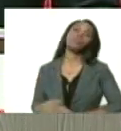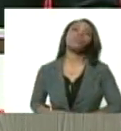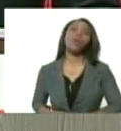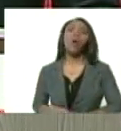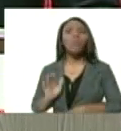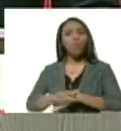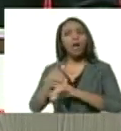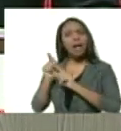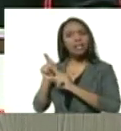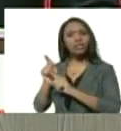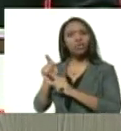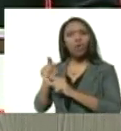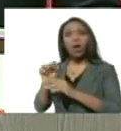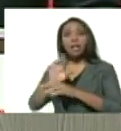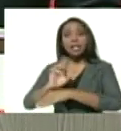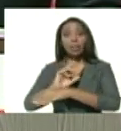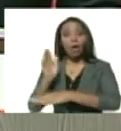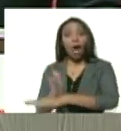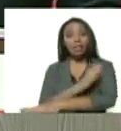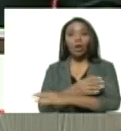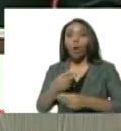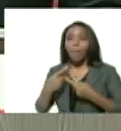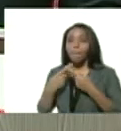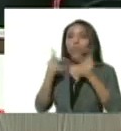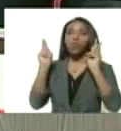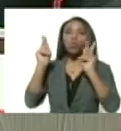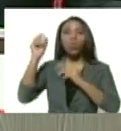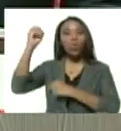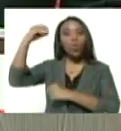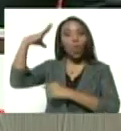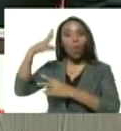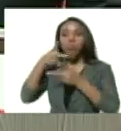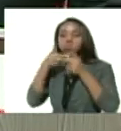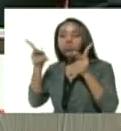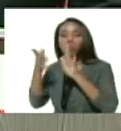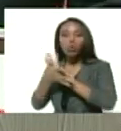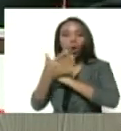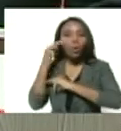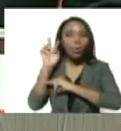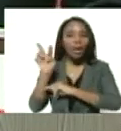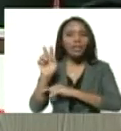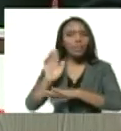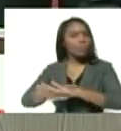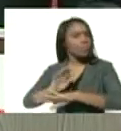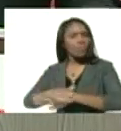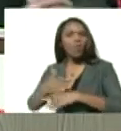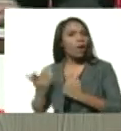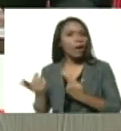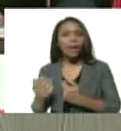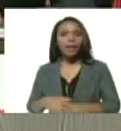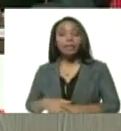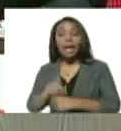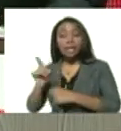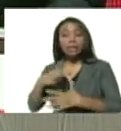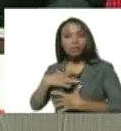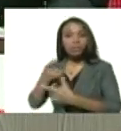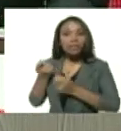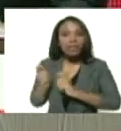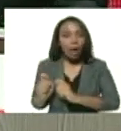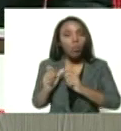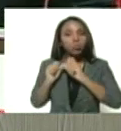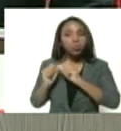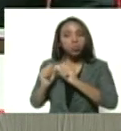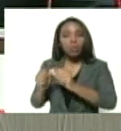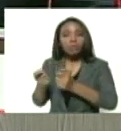es que sale rápidamente a la luz pública. Otro porqué es su intención permanente